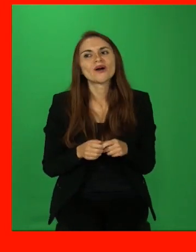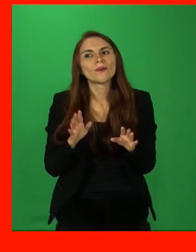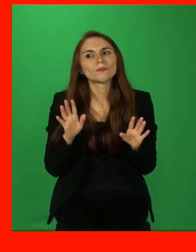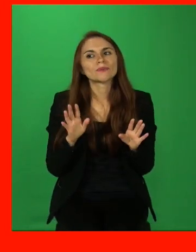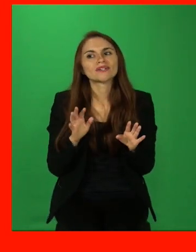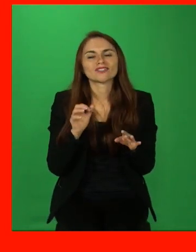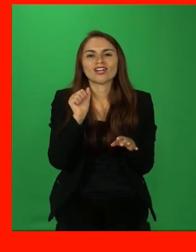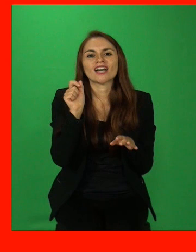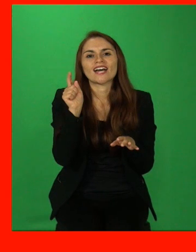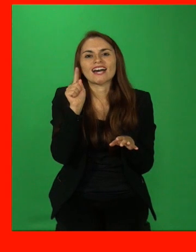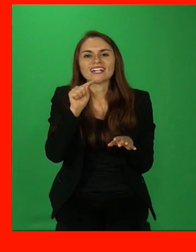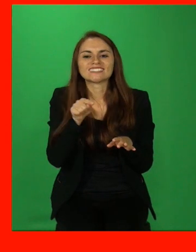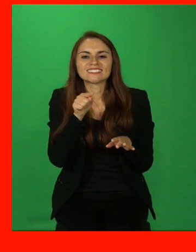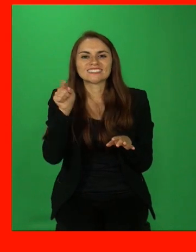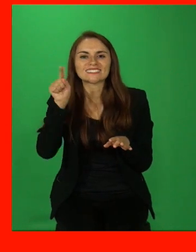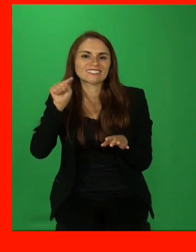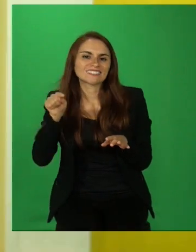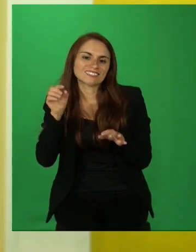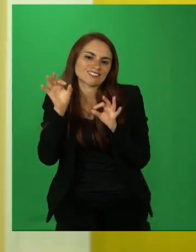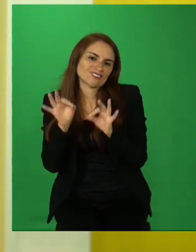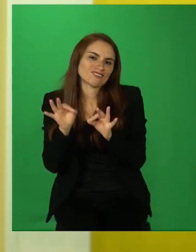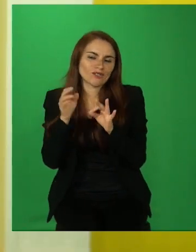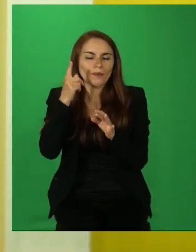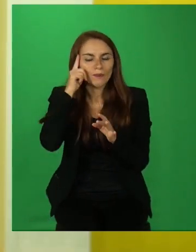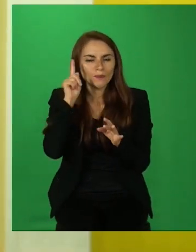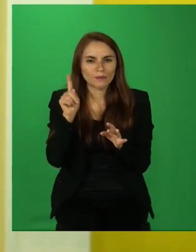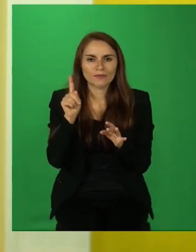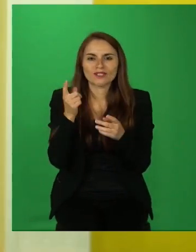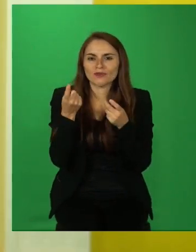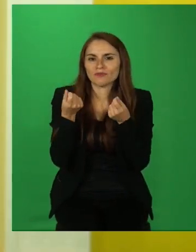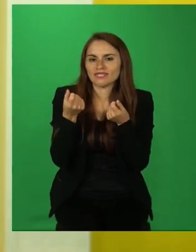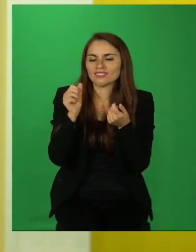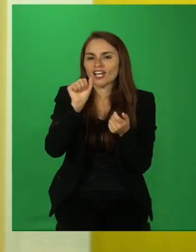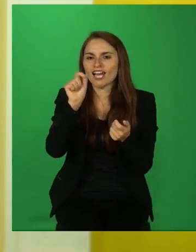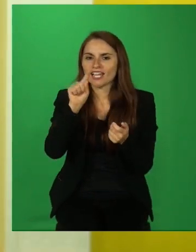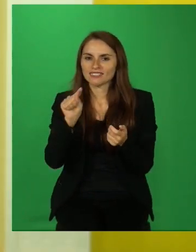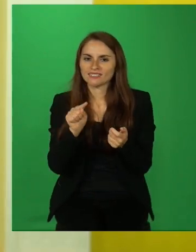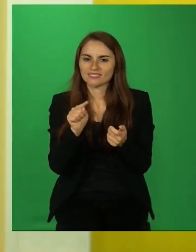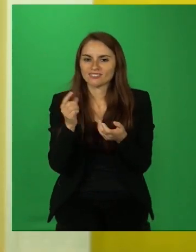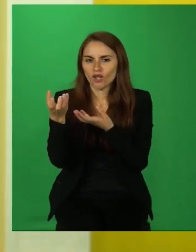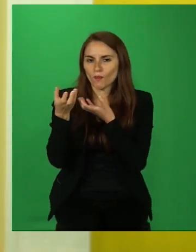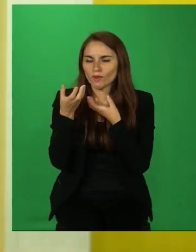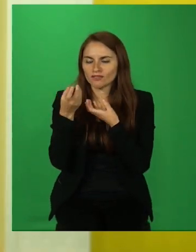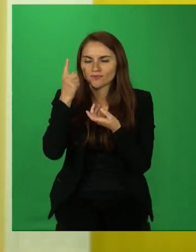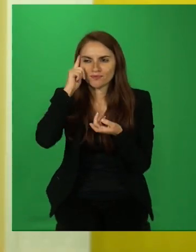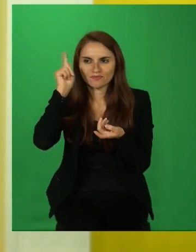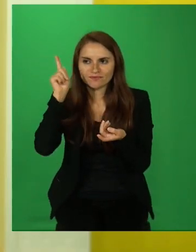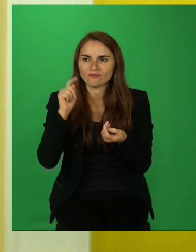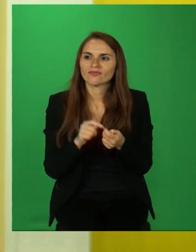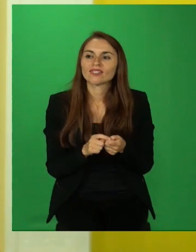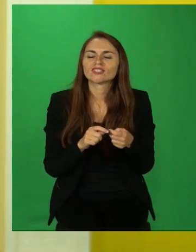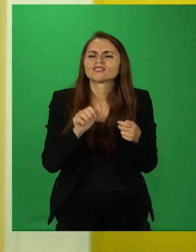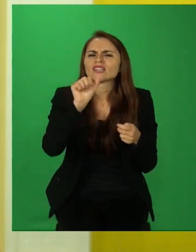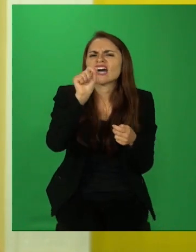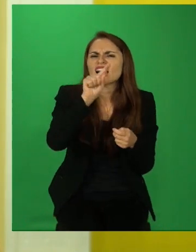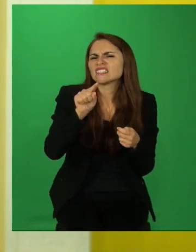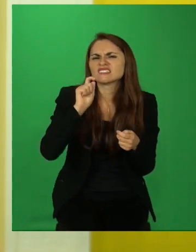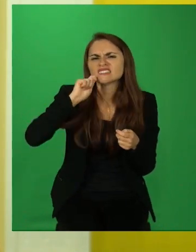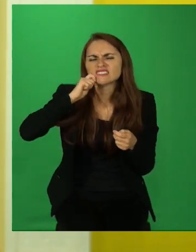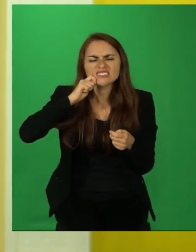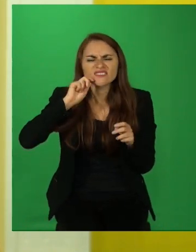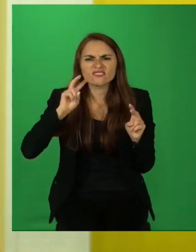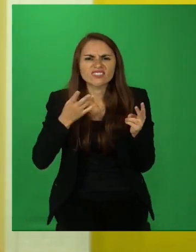falta una s para que se tenga el nombre correcto pero puedes decirlo así as no es cierto que es as